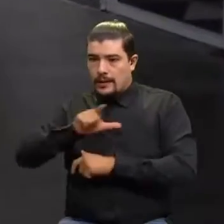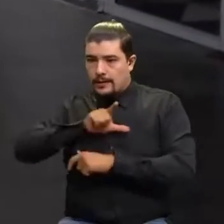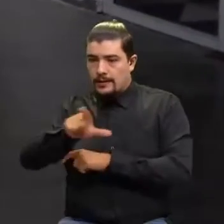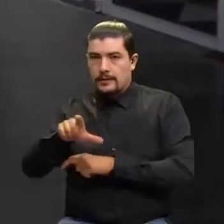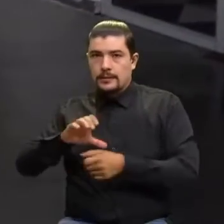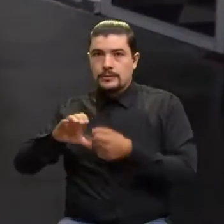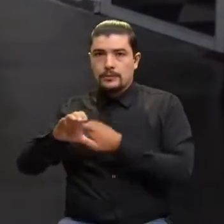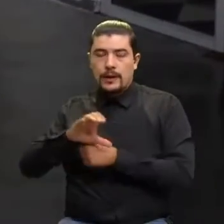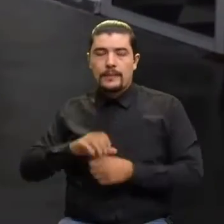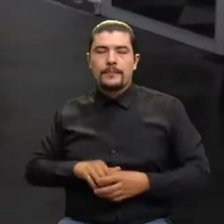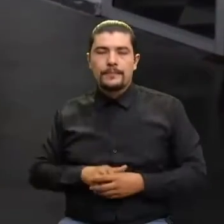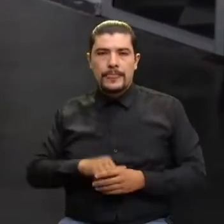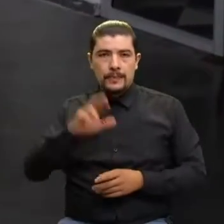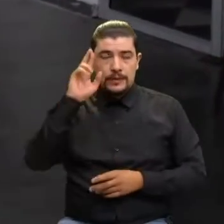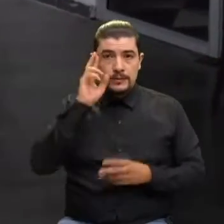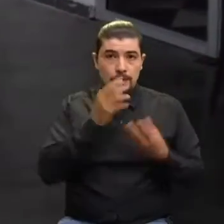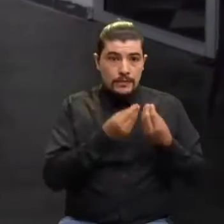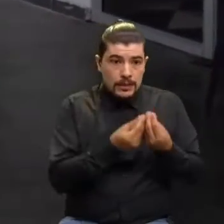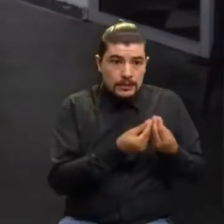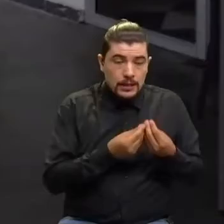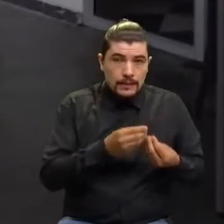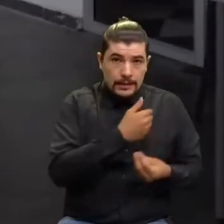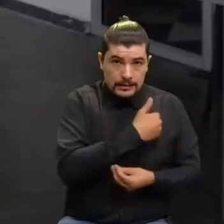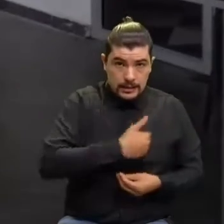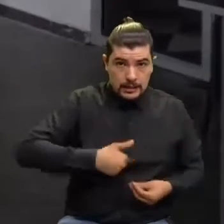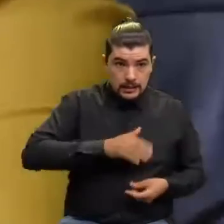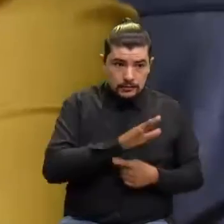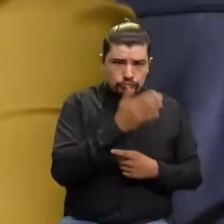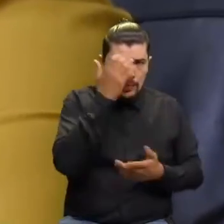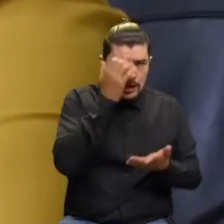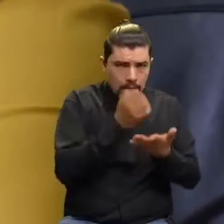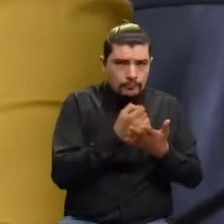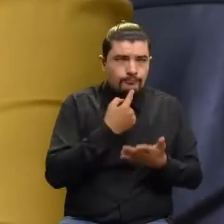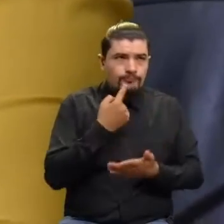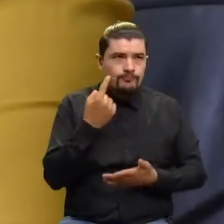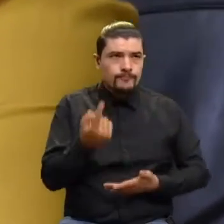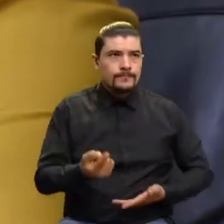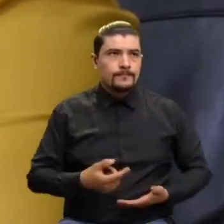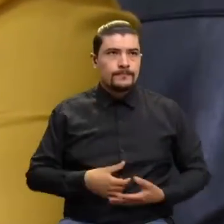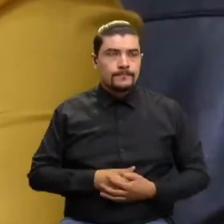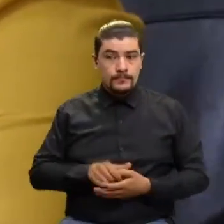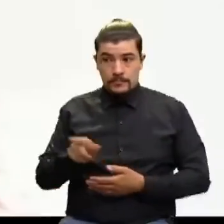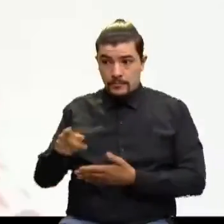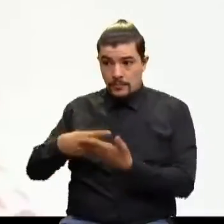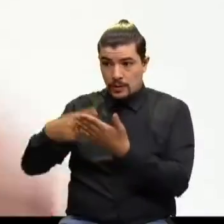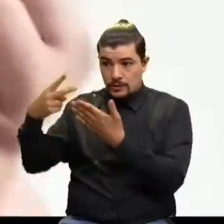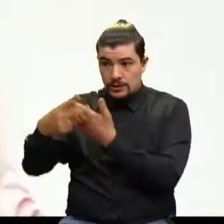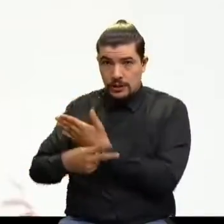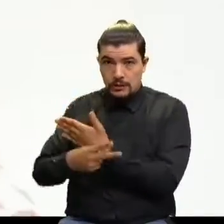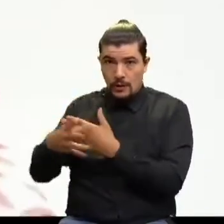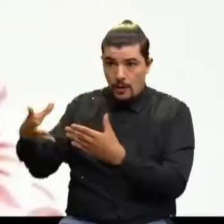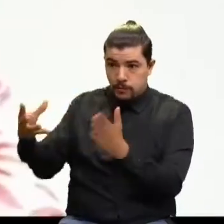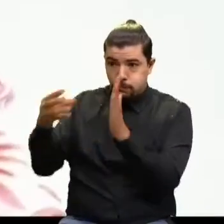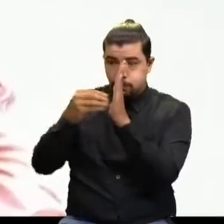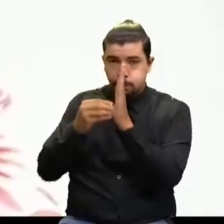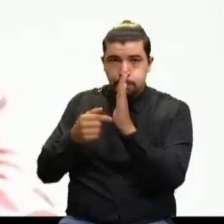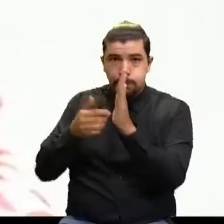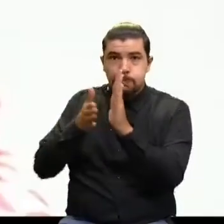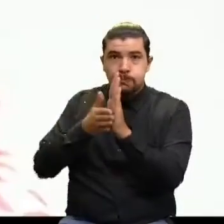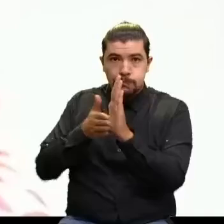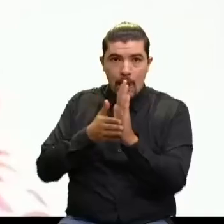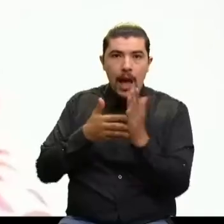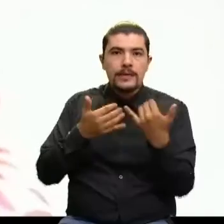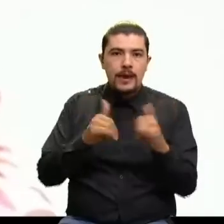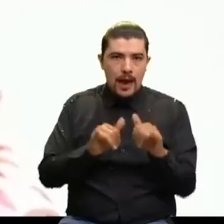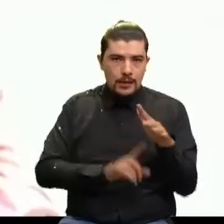La presidenta del Consejo se refirió a esta iniciativa. Dentro de este proyecto se encuentra la creación del